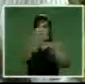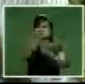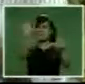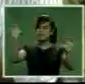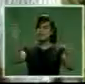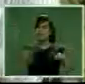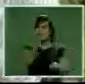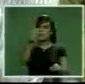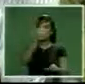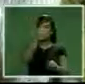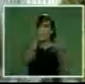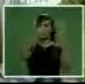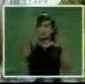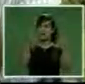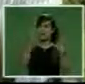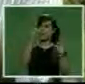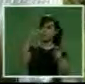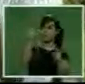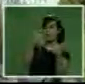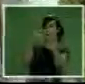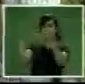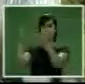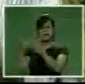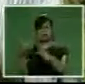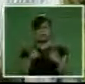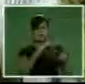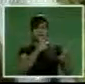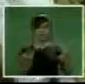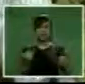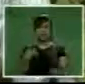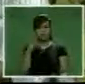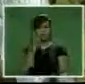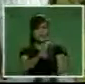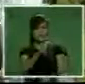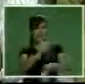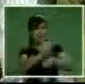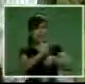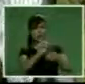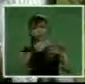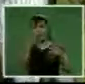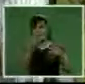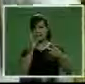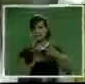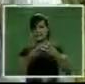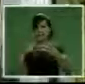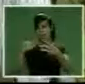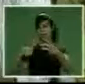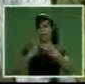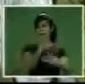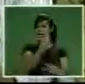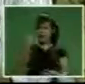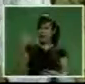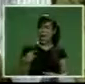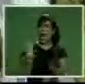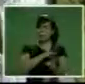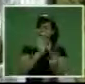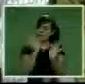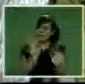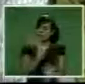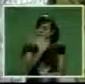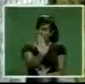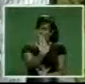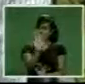proceso de emancipación. O tú ves Ecuador, y ves Bolivia, y ves Argentina, y ves Brasil, y ves Paraguay. Cada quien con su forma,